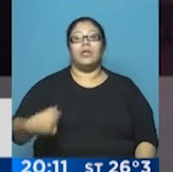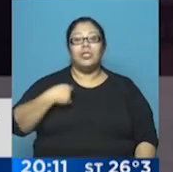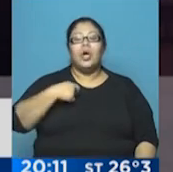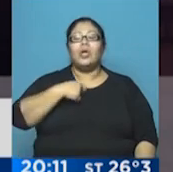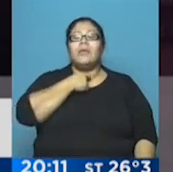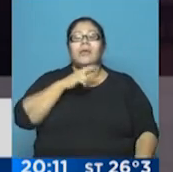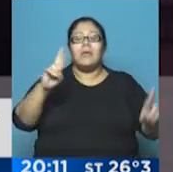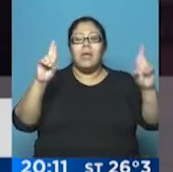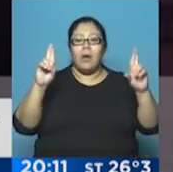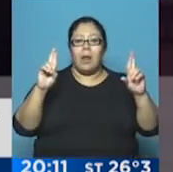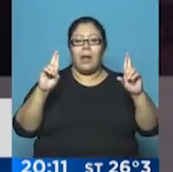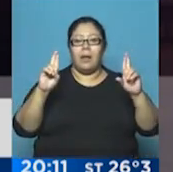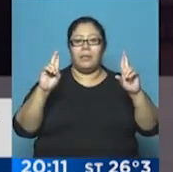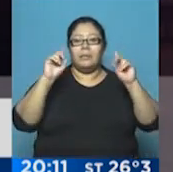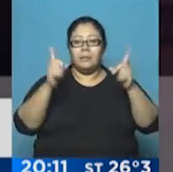también